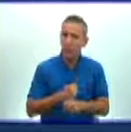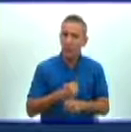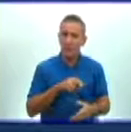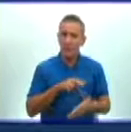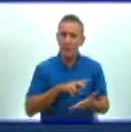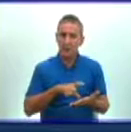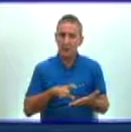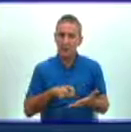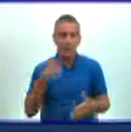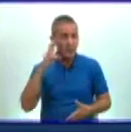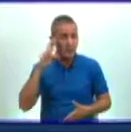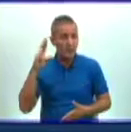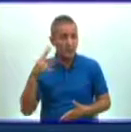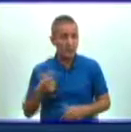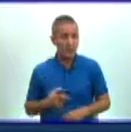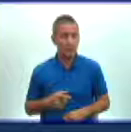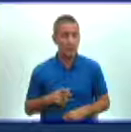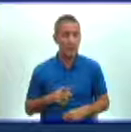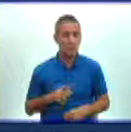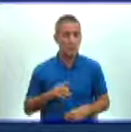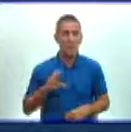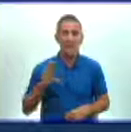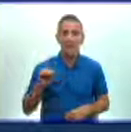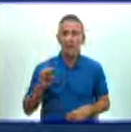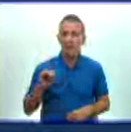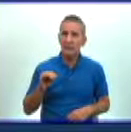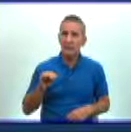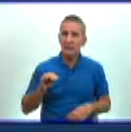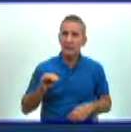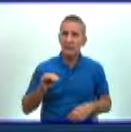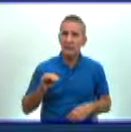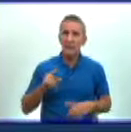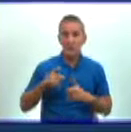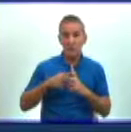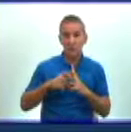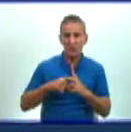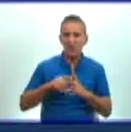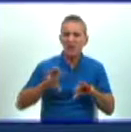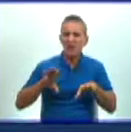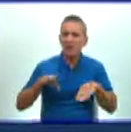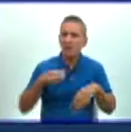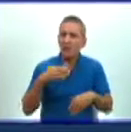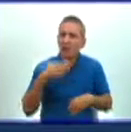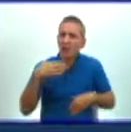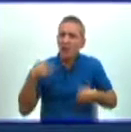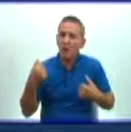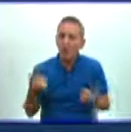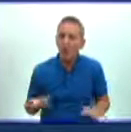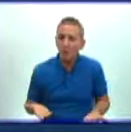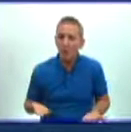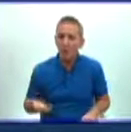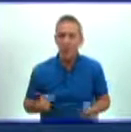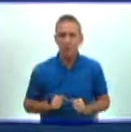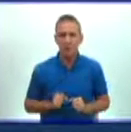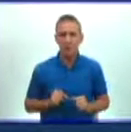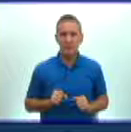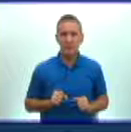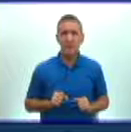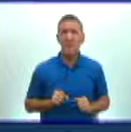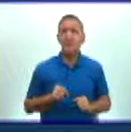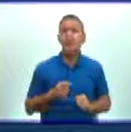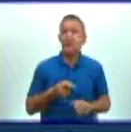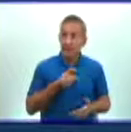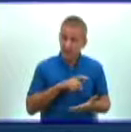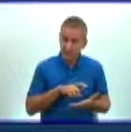qué digo y cómo lo digo. Quizás el texto que ustedes están trabajando está